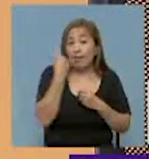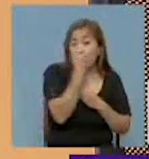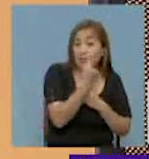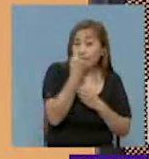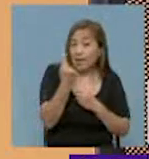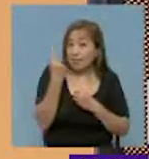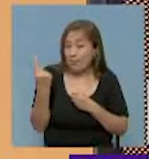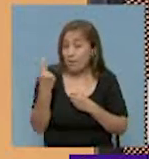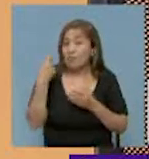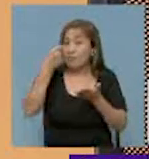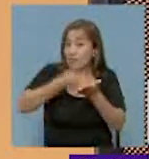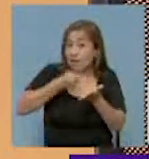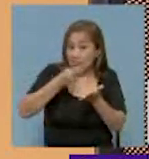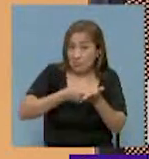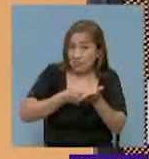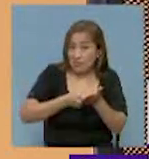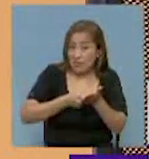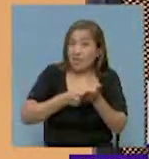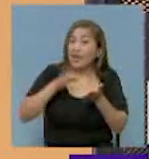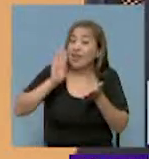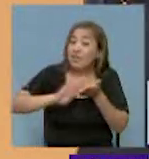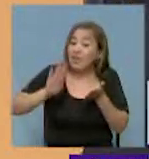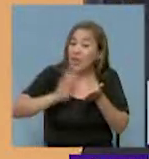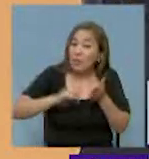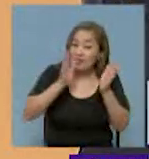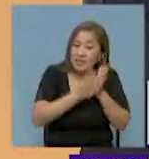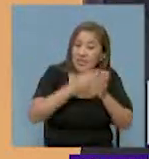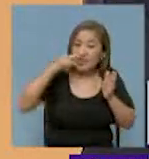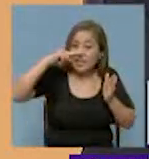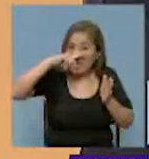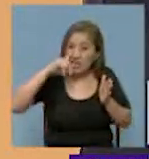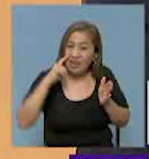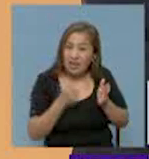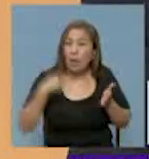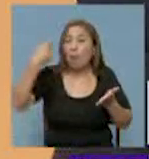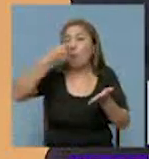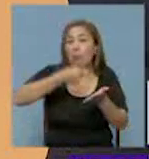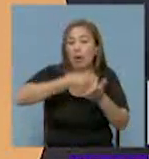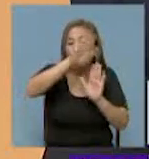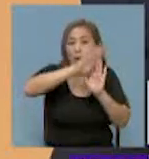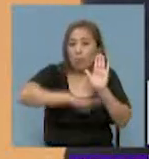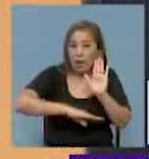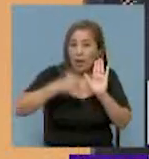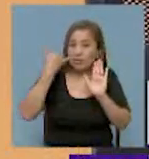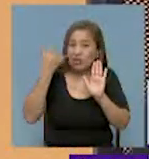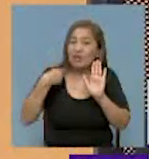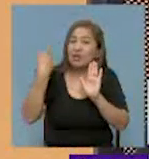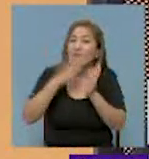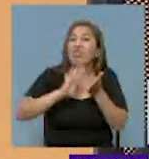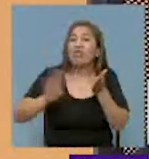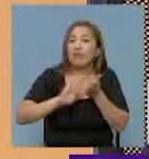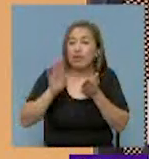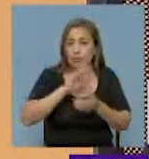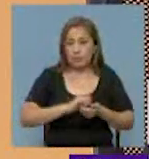cobrado al momento coro de él más tienen siete desde el plazo y a partir de ahí es que están debiendo el